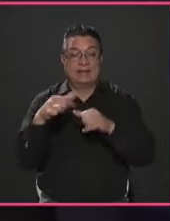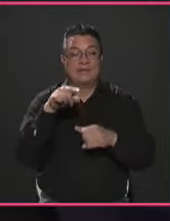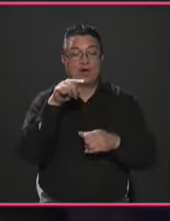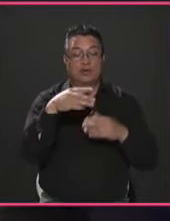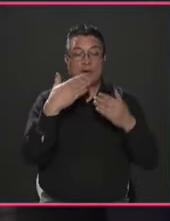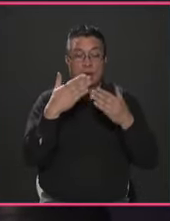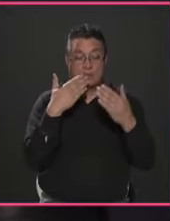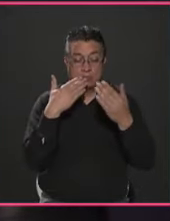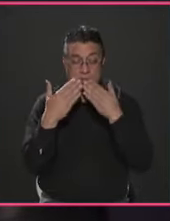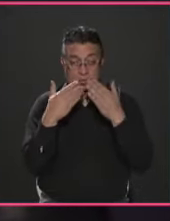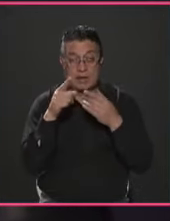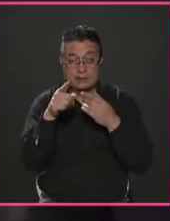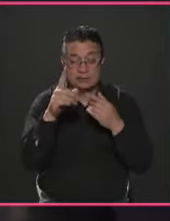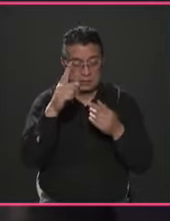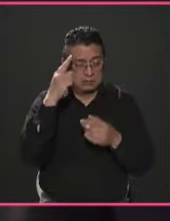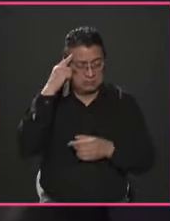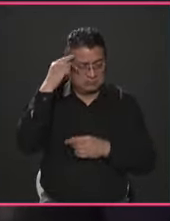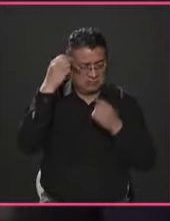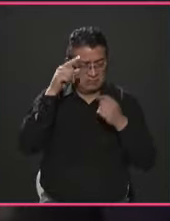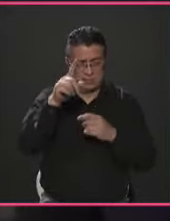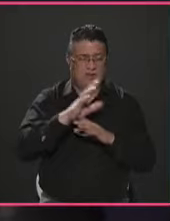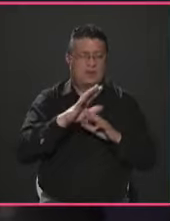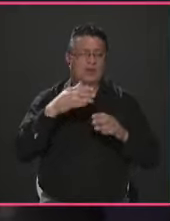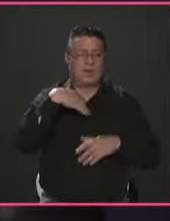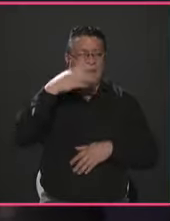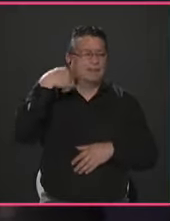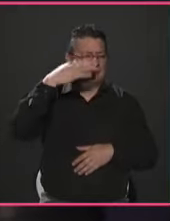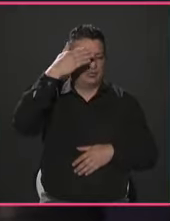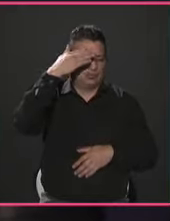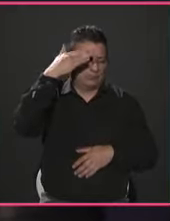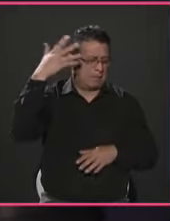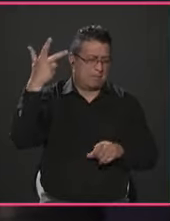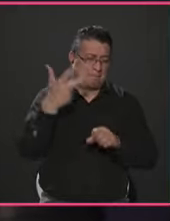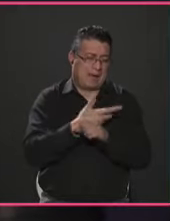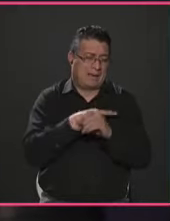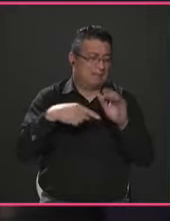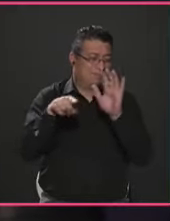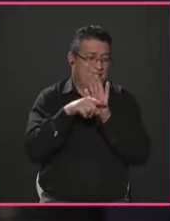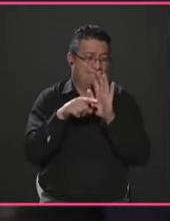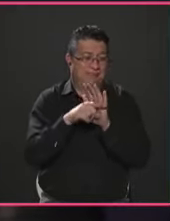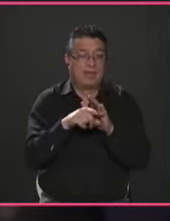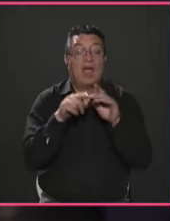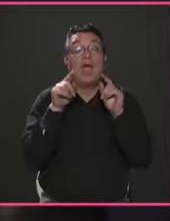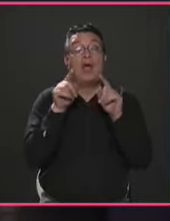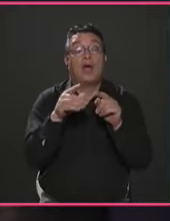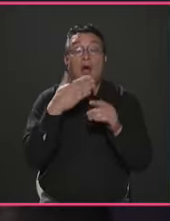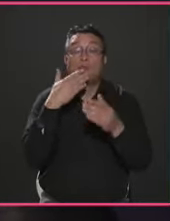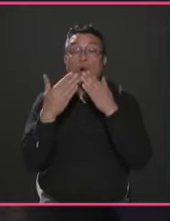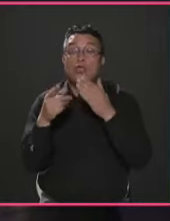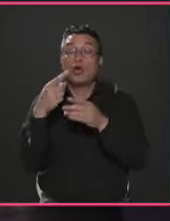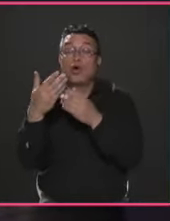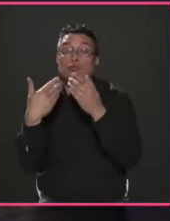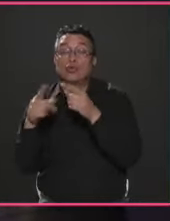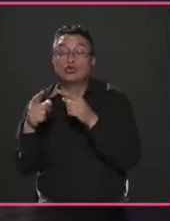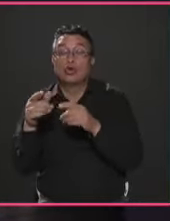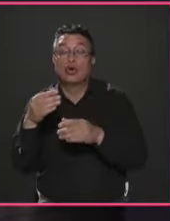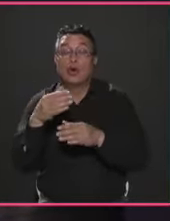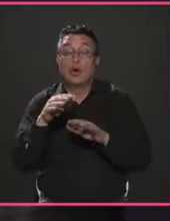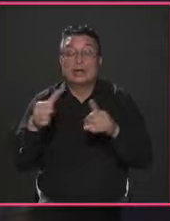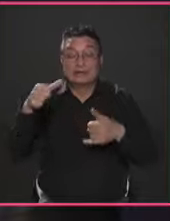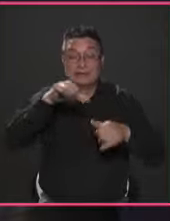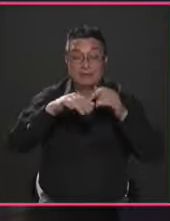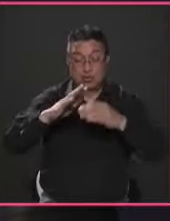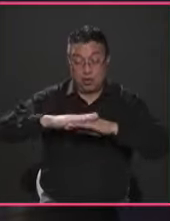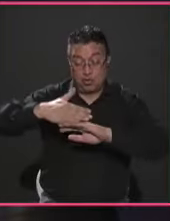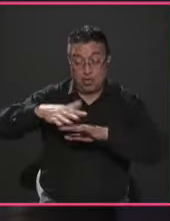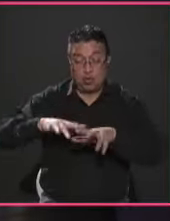scien consideran esto como una pesadilla y cuando hablamos con los científicos iales lo